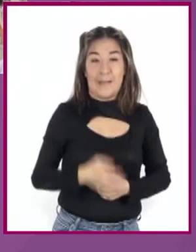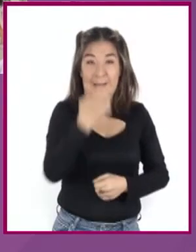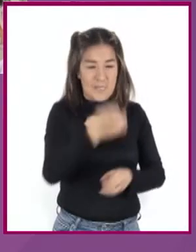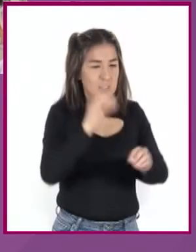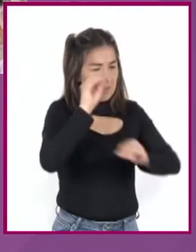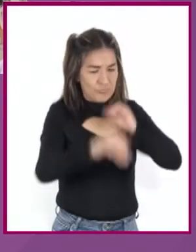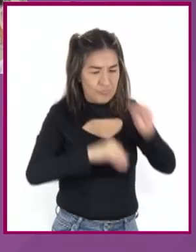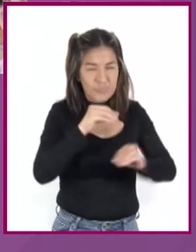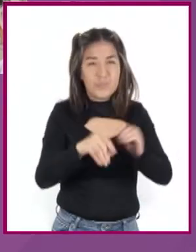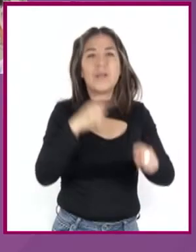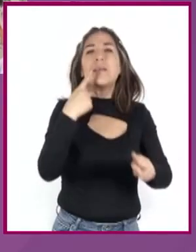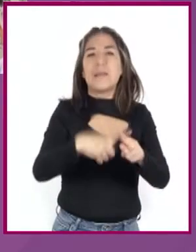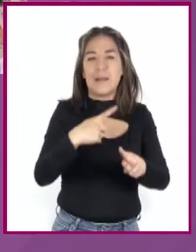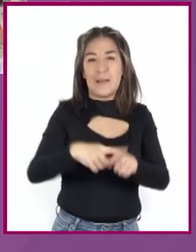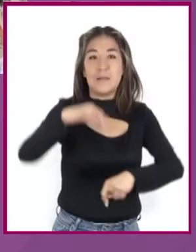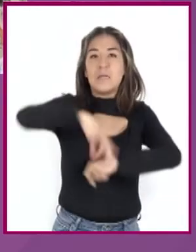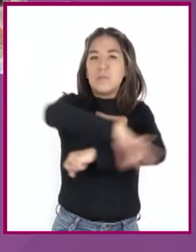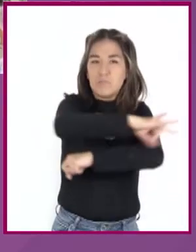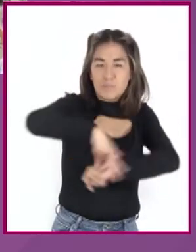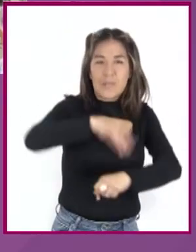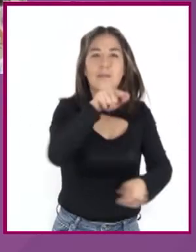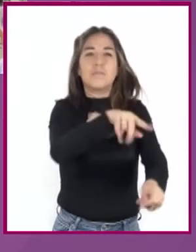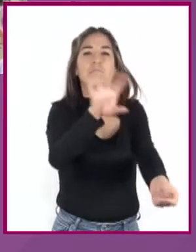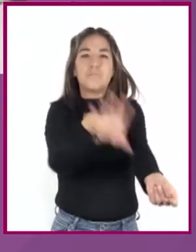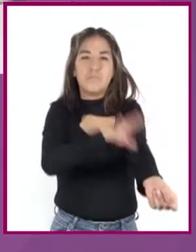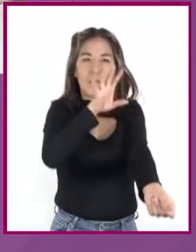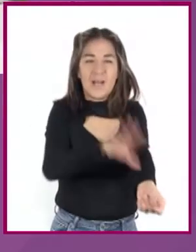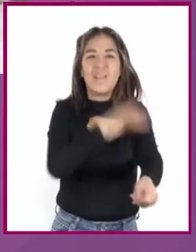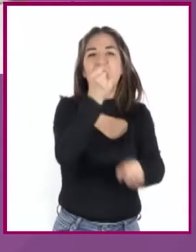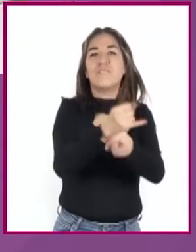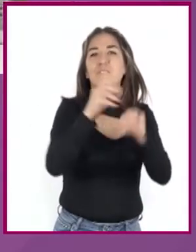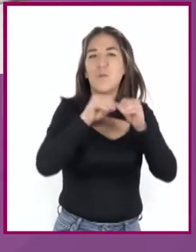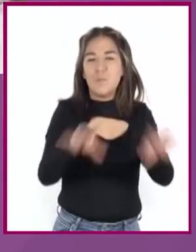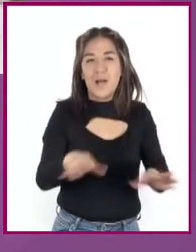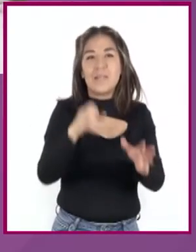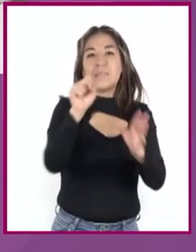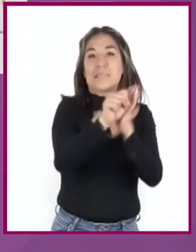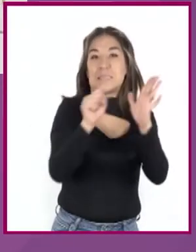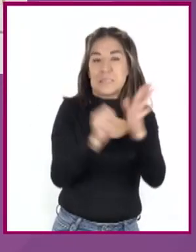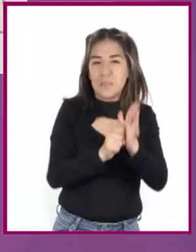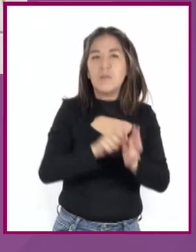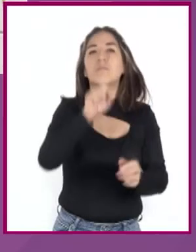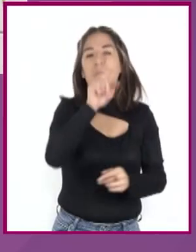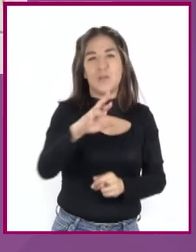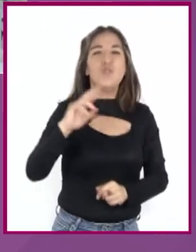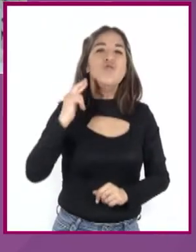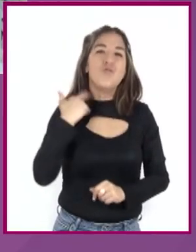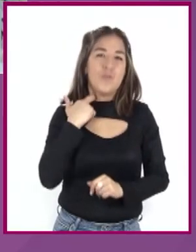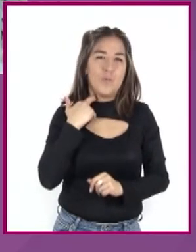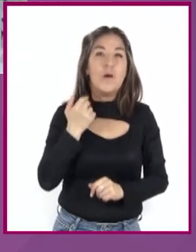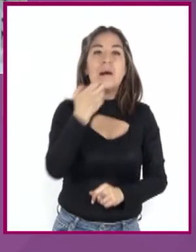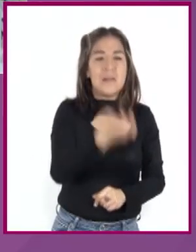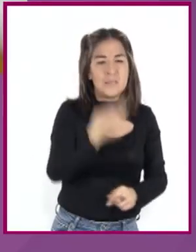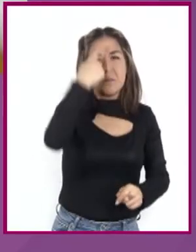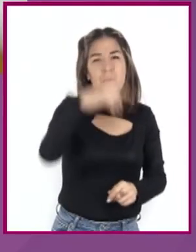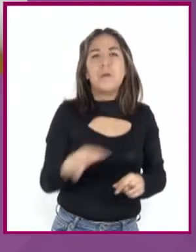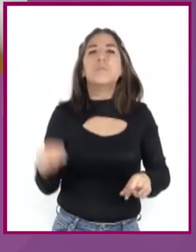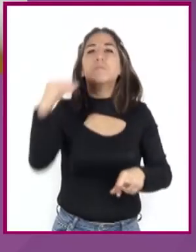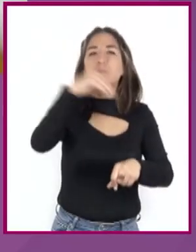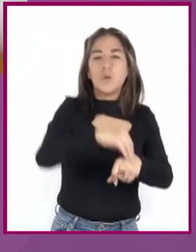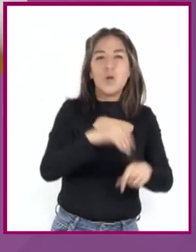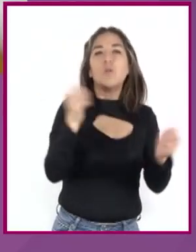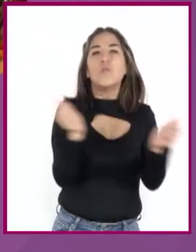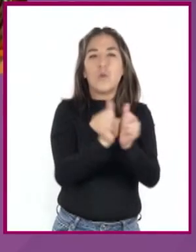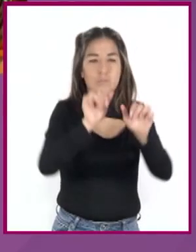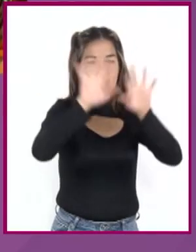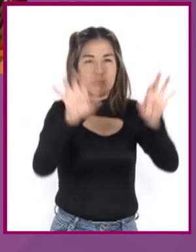diseño intervienen ingenieros en electrónica, informática, sistemas y robótica, quienes combinan la